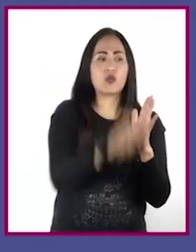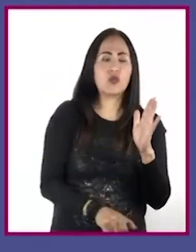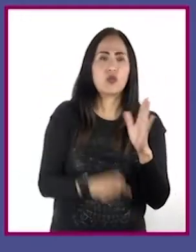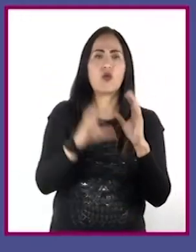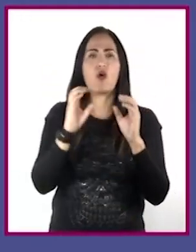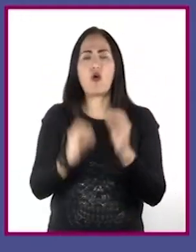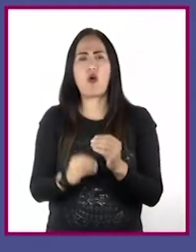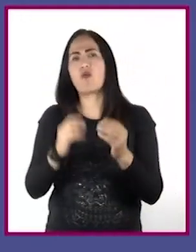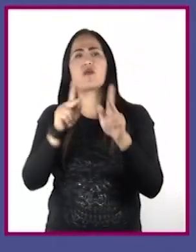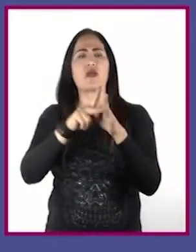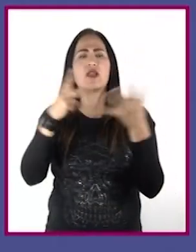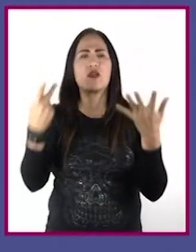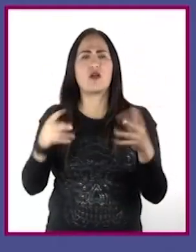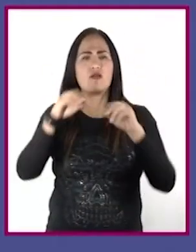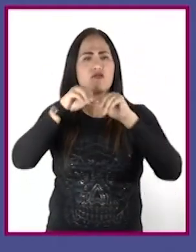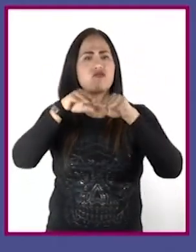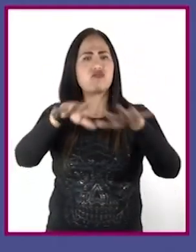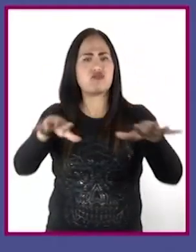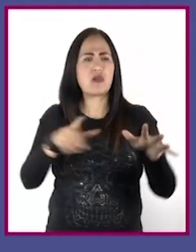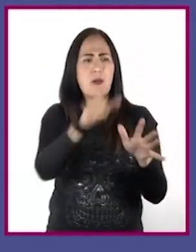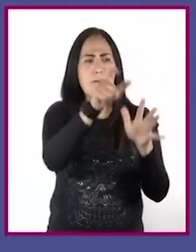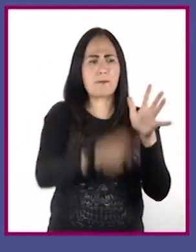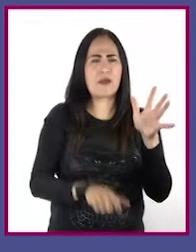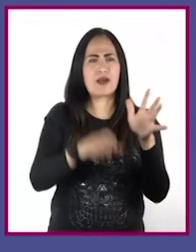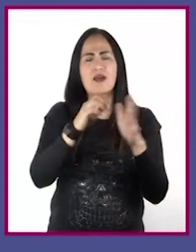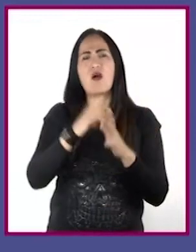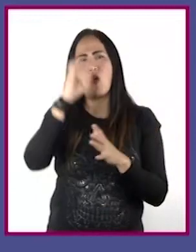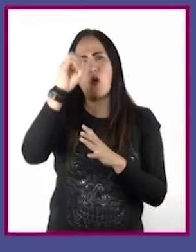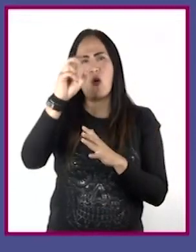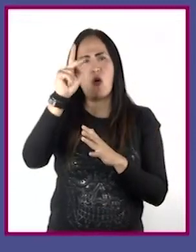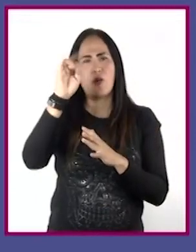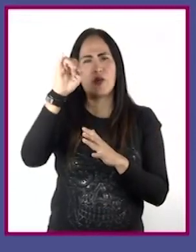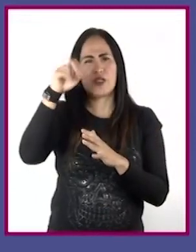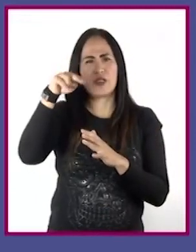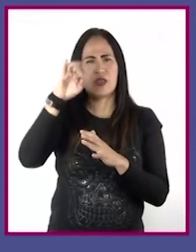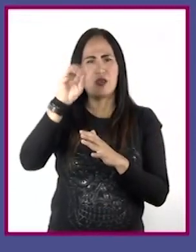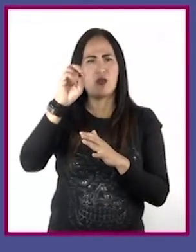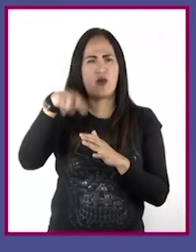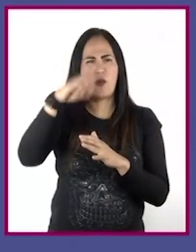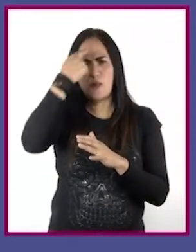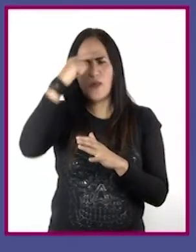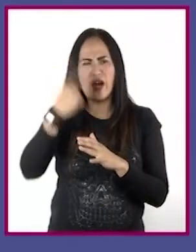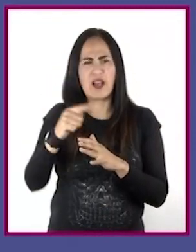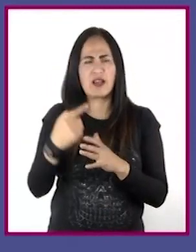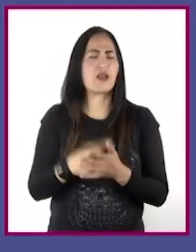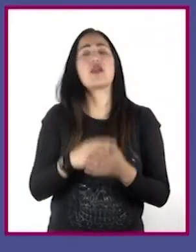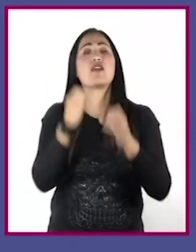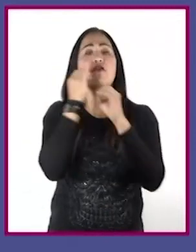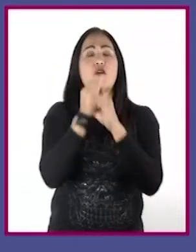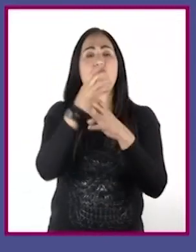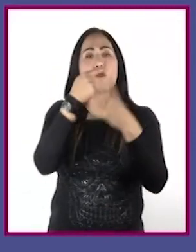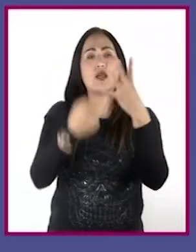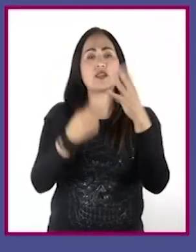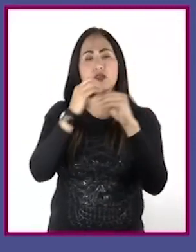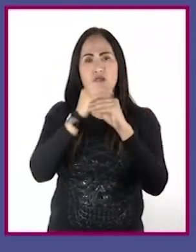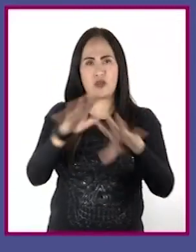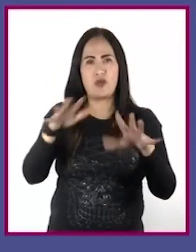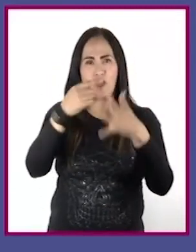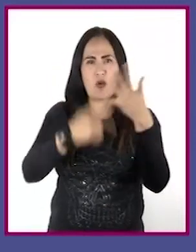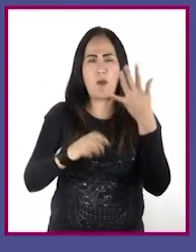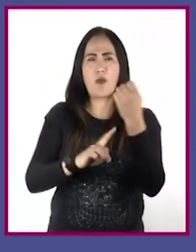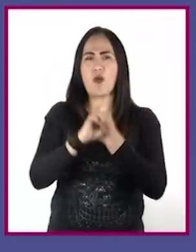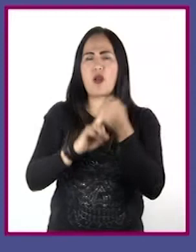editoriales que aparecen en esta sección tienen otra finalidad, que es iluminar determinadas informaciones o problemas